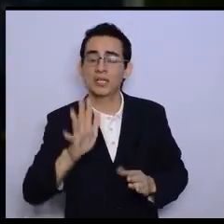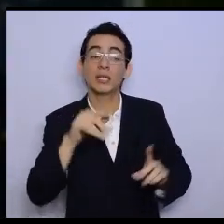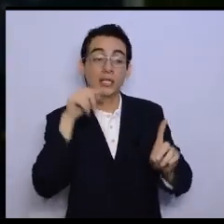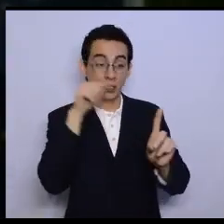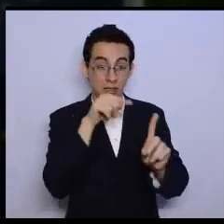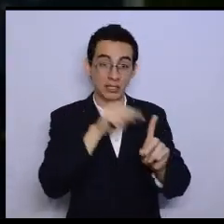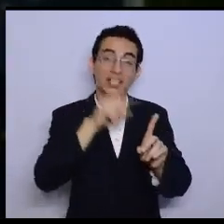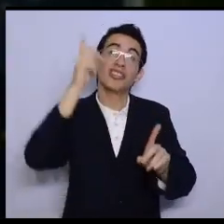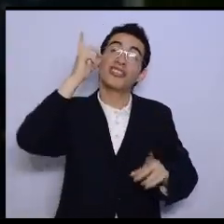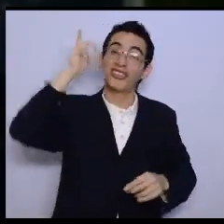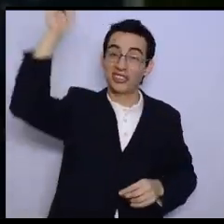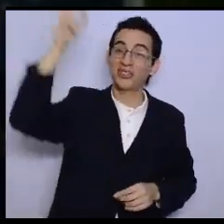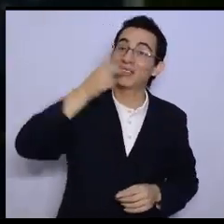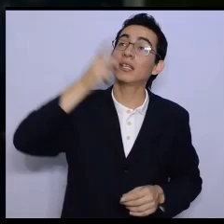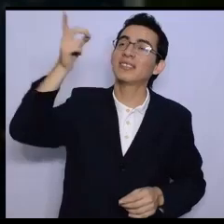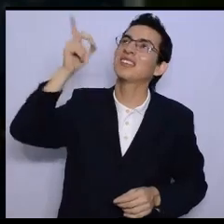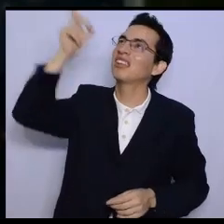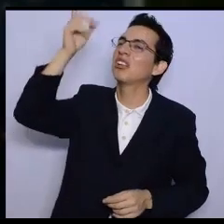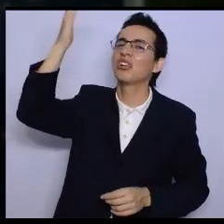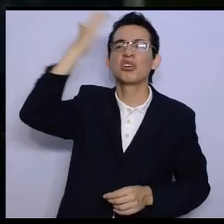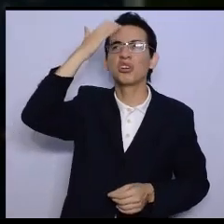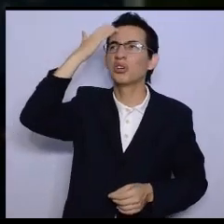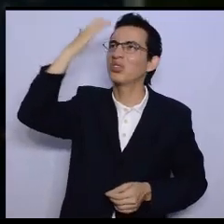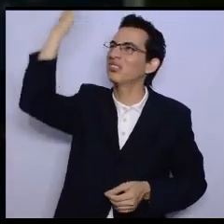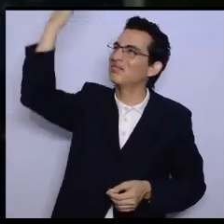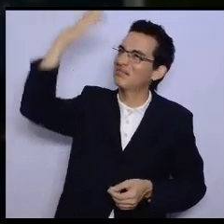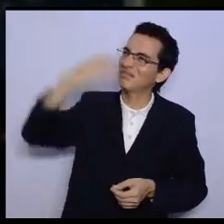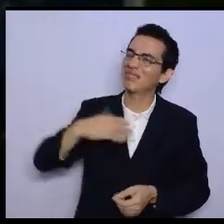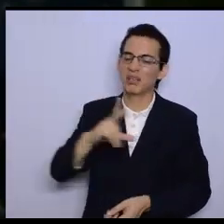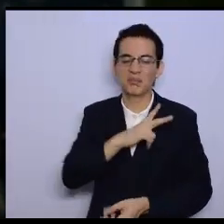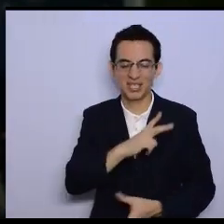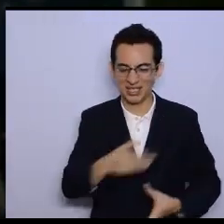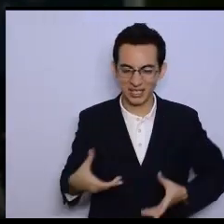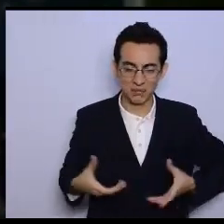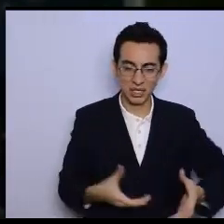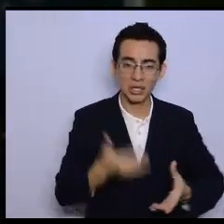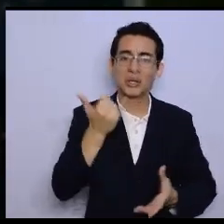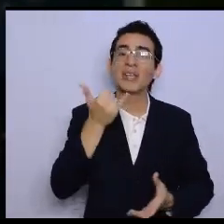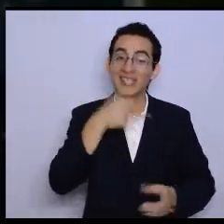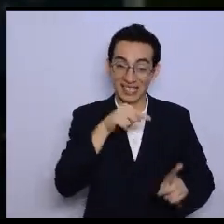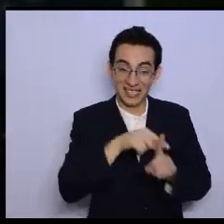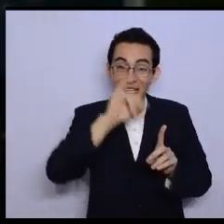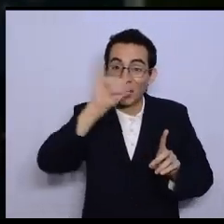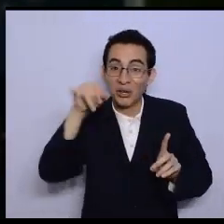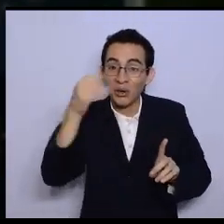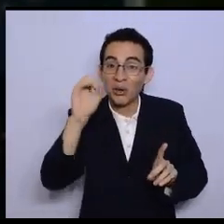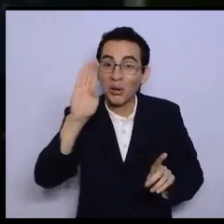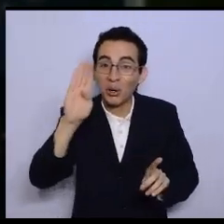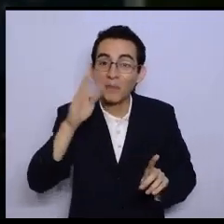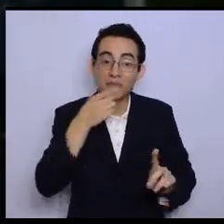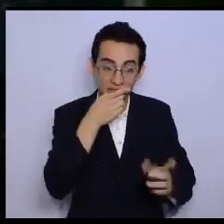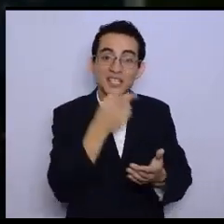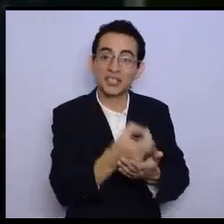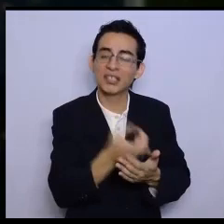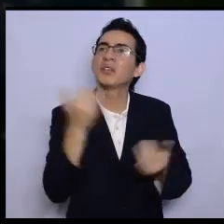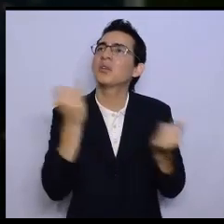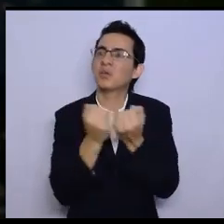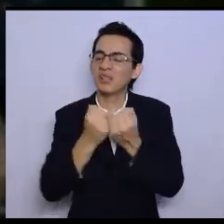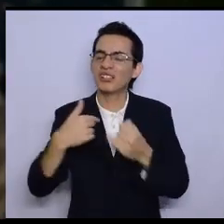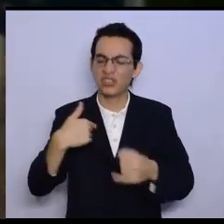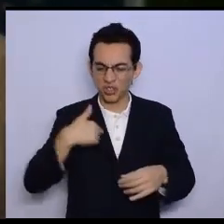camino. Y luego dice algo bien tremendo. Me probará y saldré como oro.